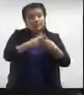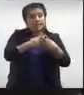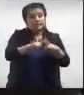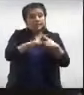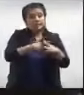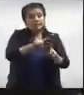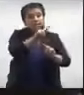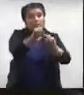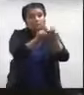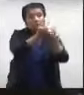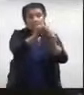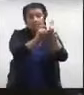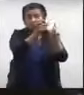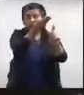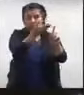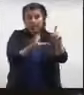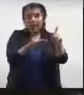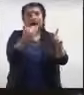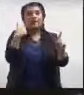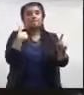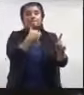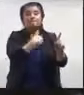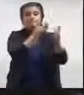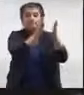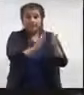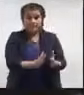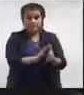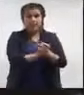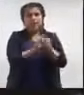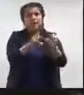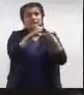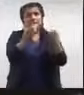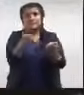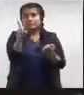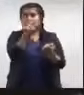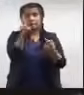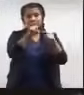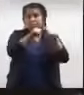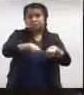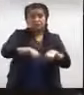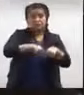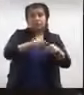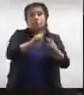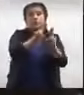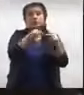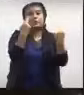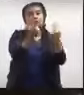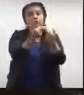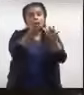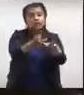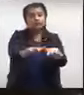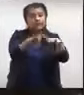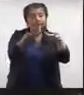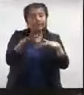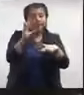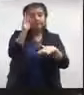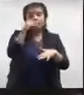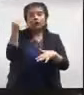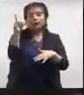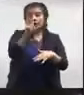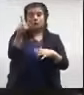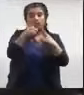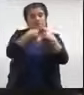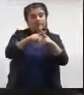cuestionamiento. Entonces, esa sesión no cuenta como una sesión de interpelación porque no inició la